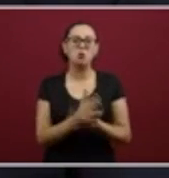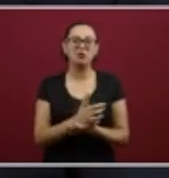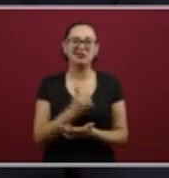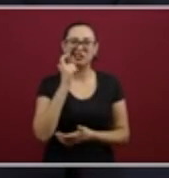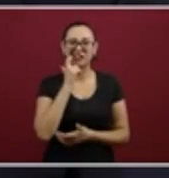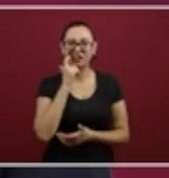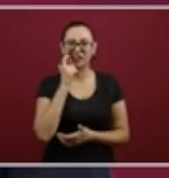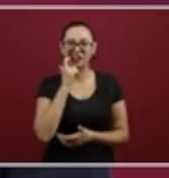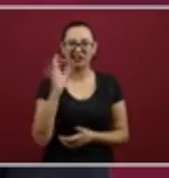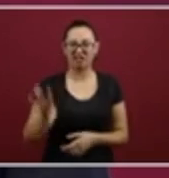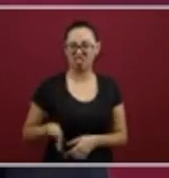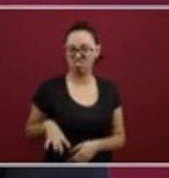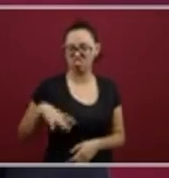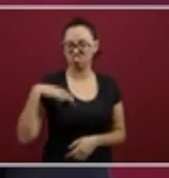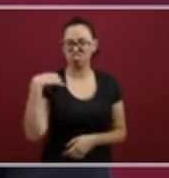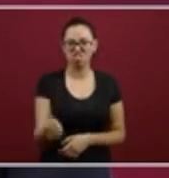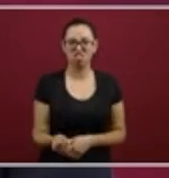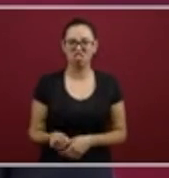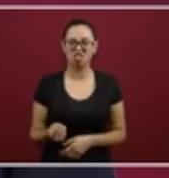trepadores,